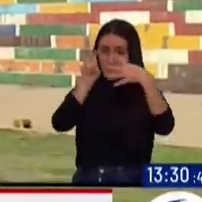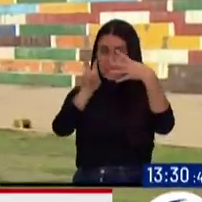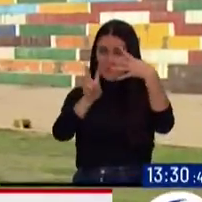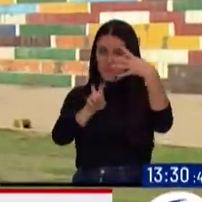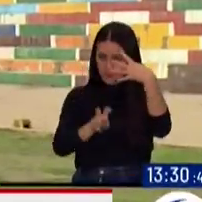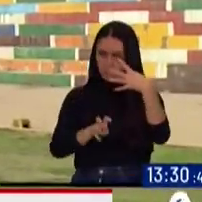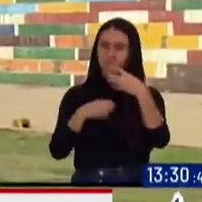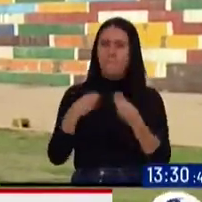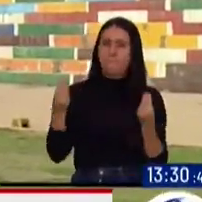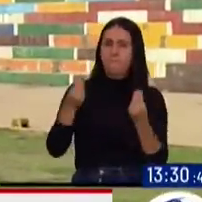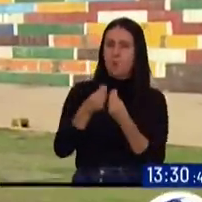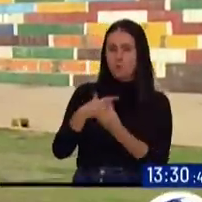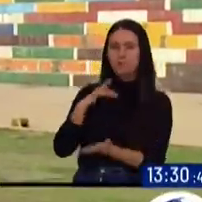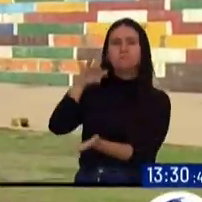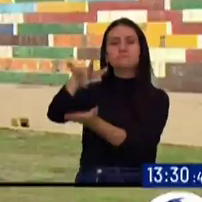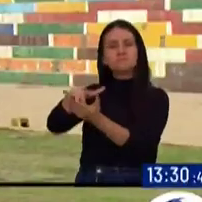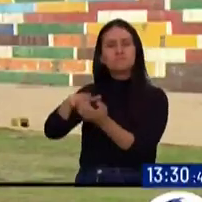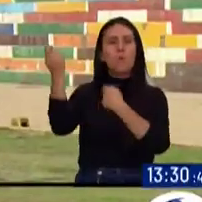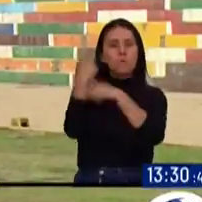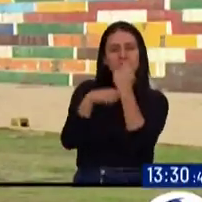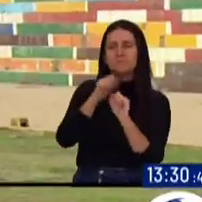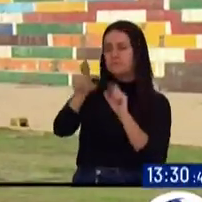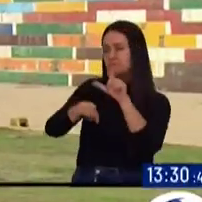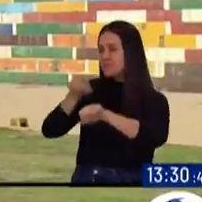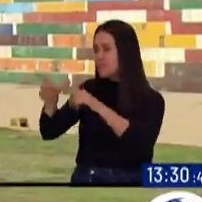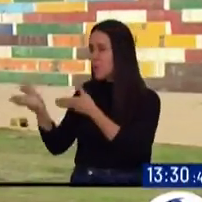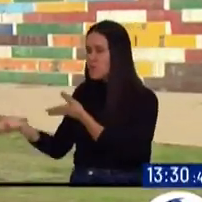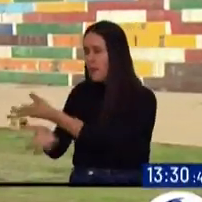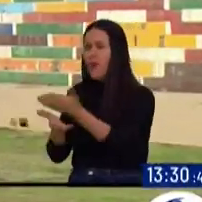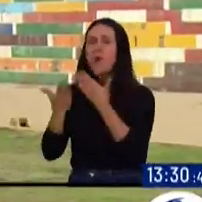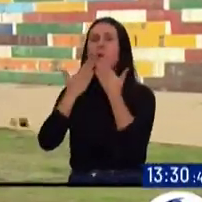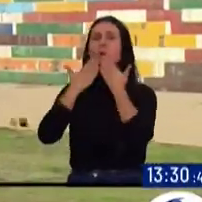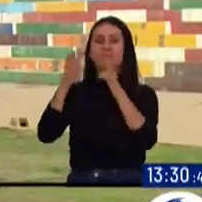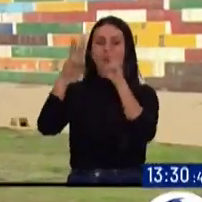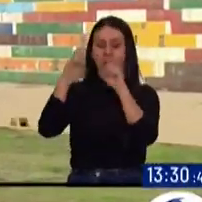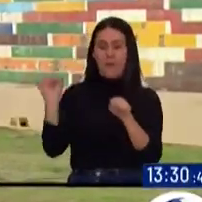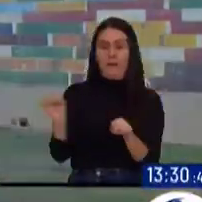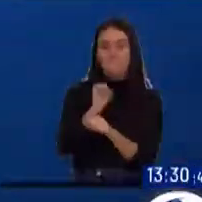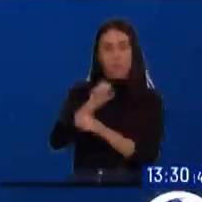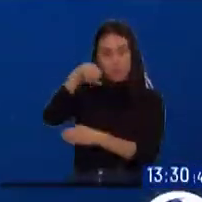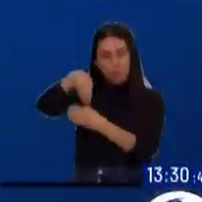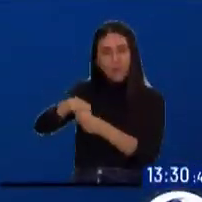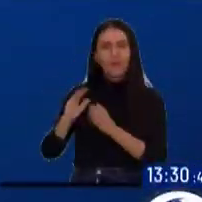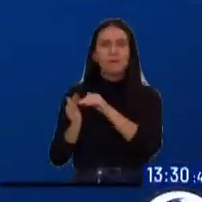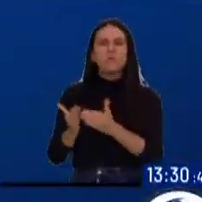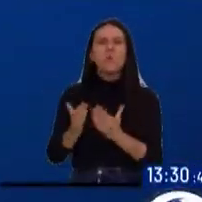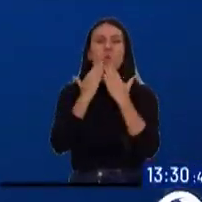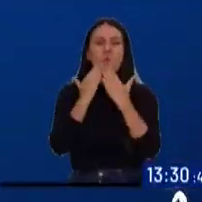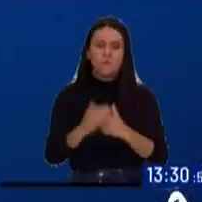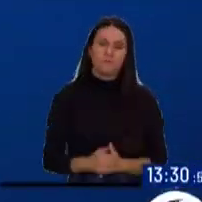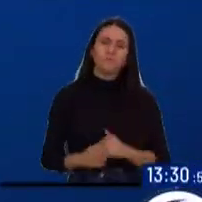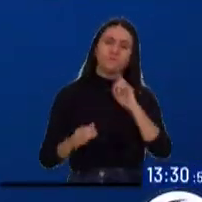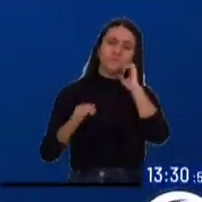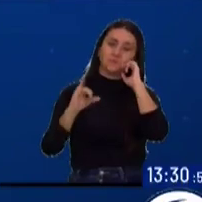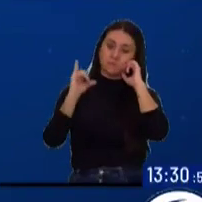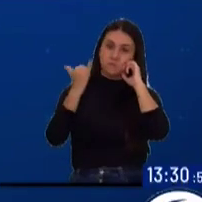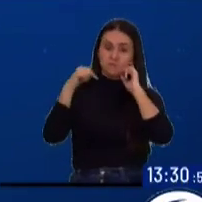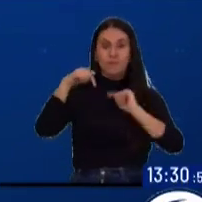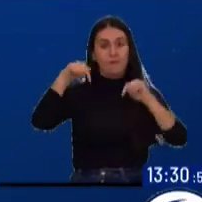Estrella visitó las zonas comerciales y nos cuenta cómo está el panorama en materia de empleo acá en Quibdó. Andrea. Stephanie, el